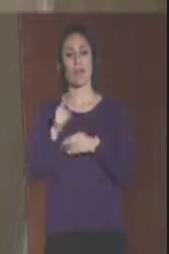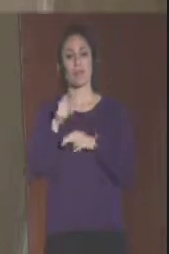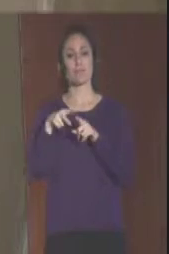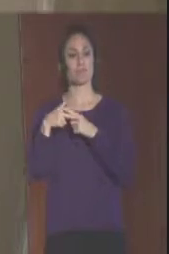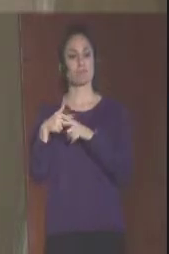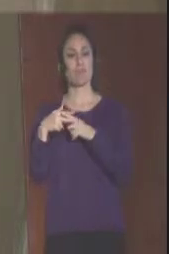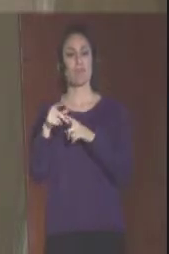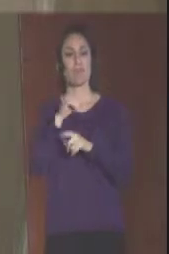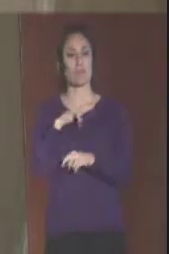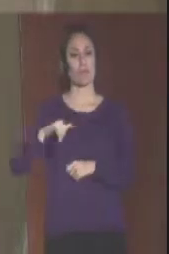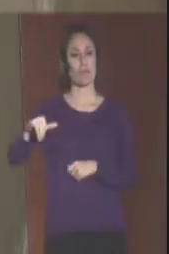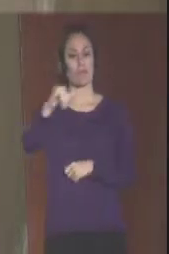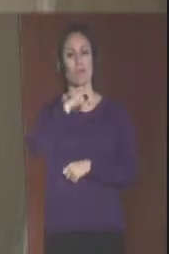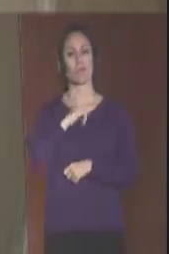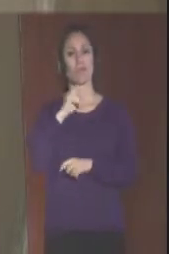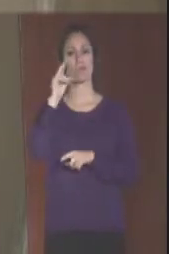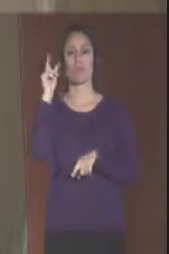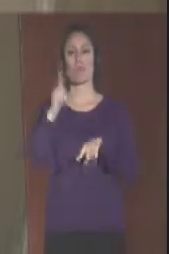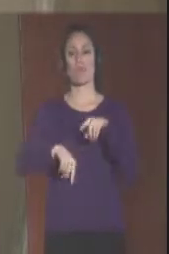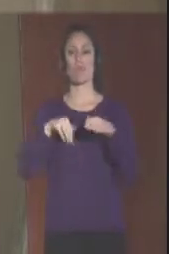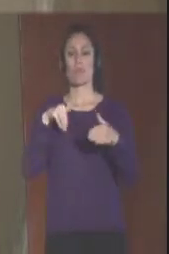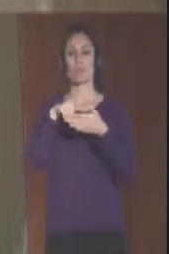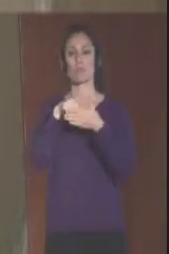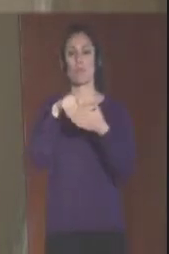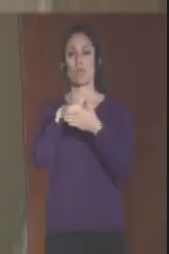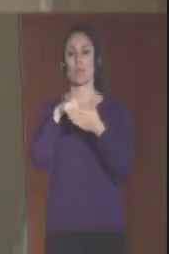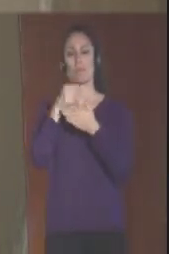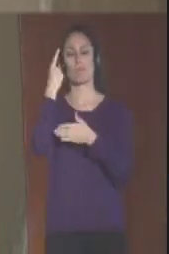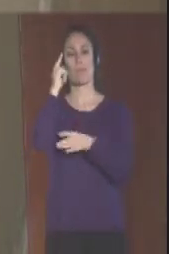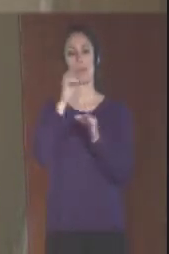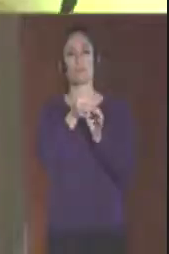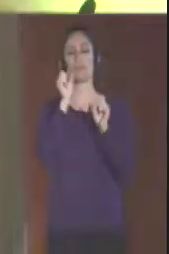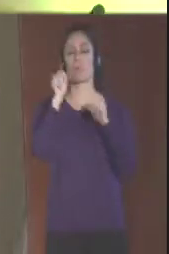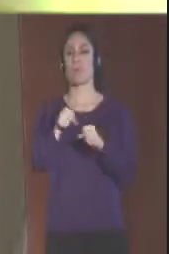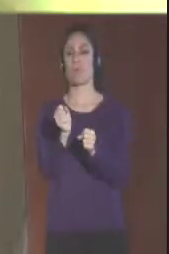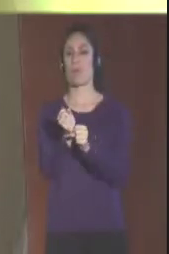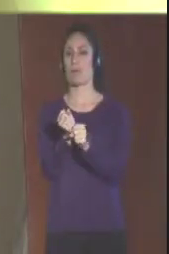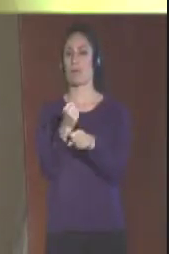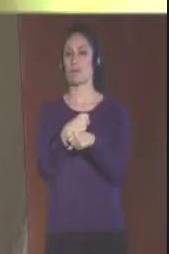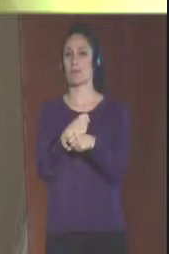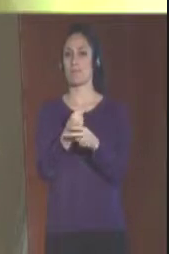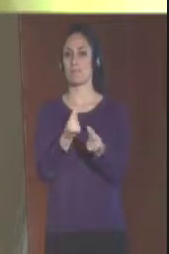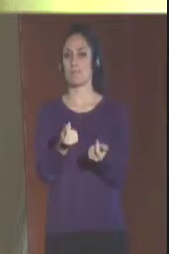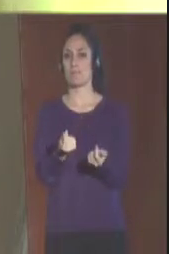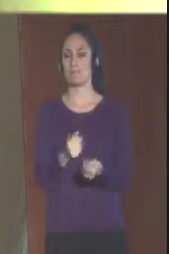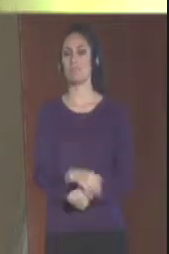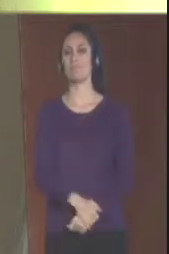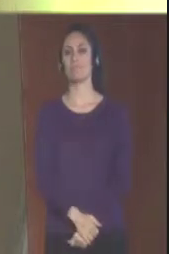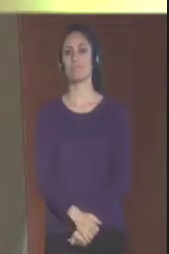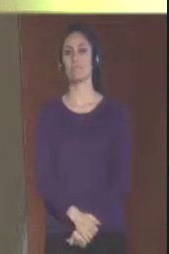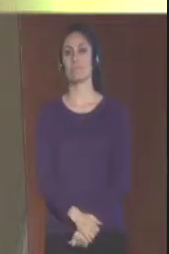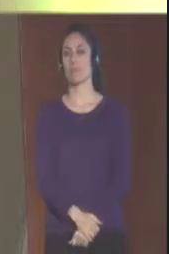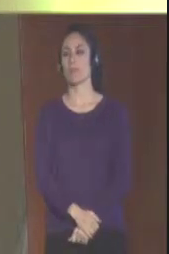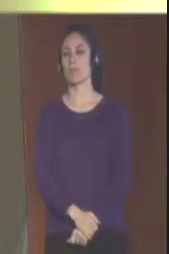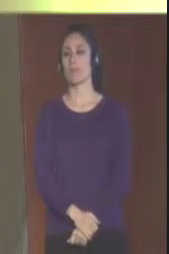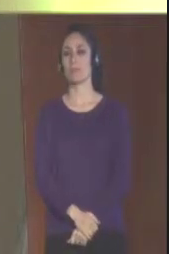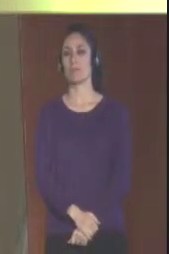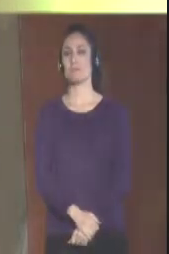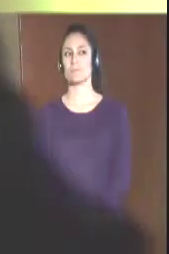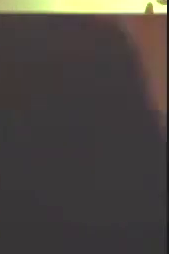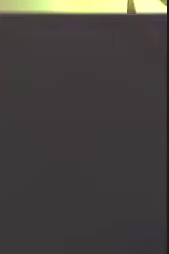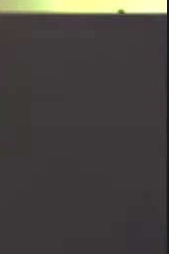Instrumentos democráticos no sean un obstáculo para que la población pueda actuar. Yo diría que es imprescindible. Il